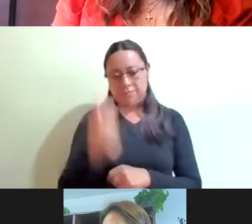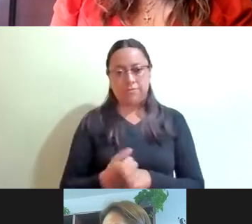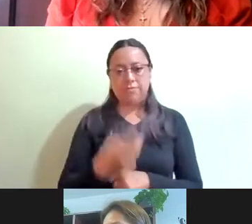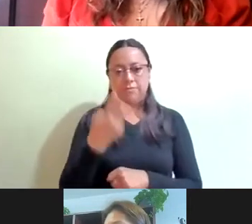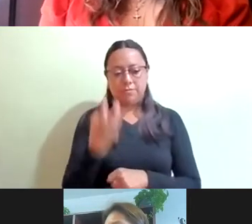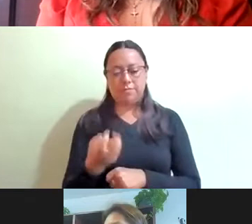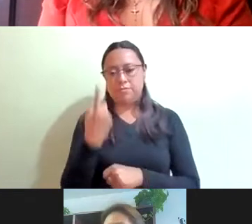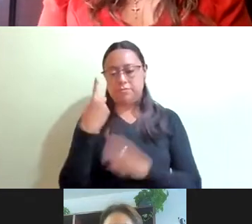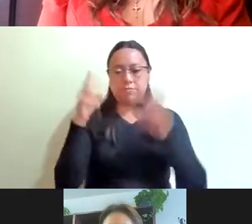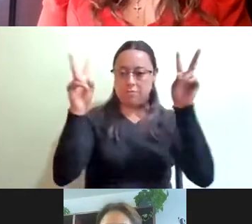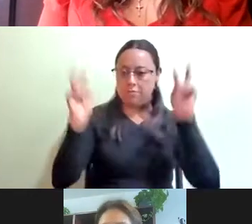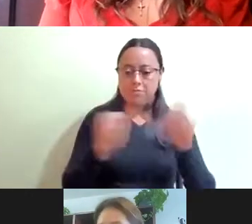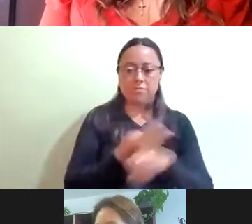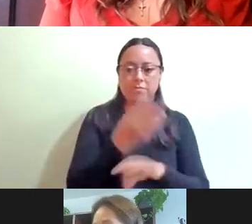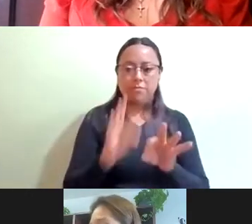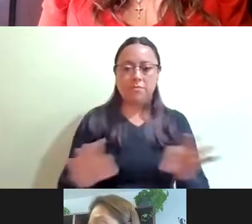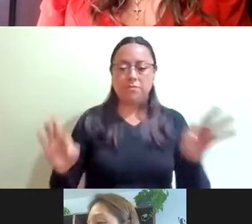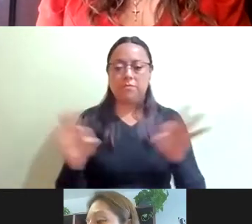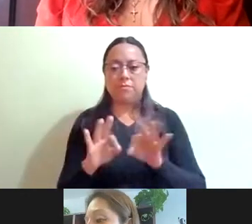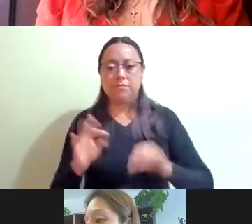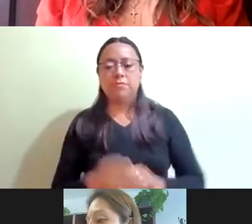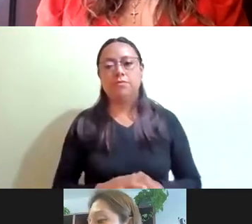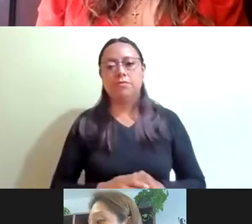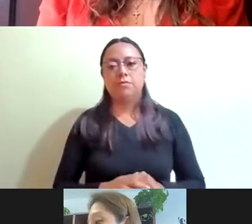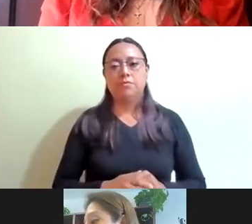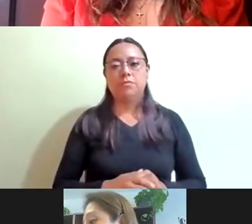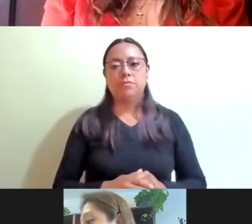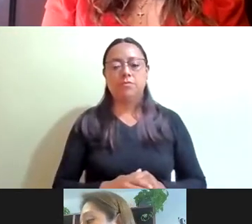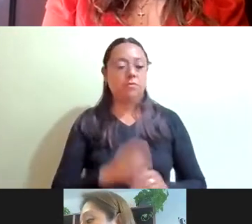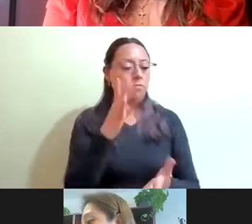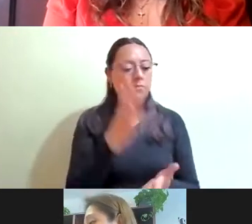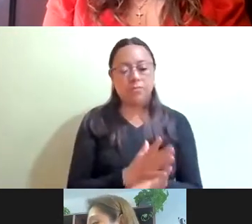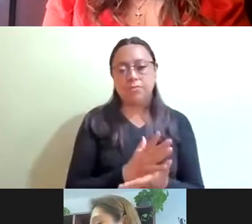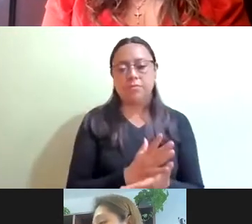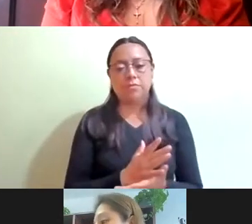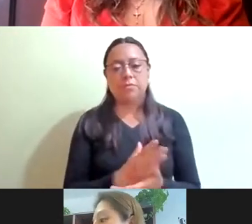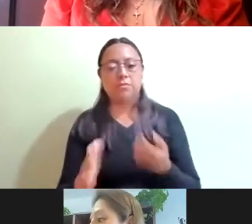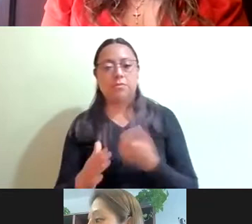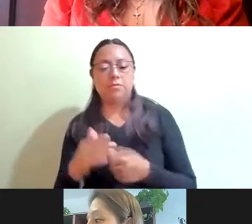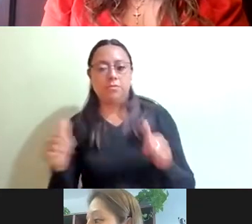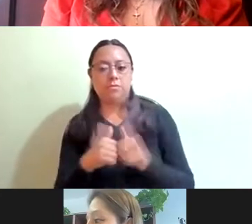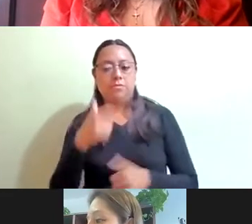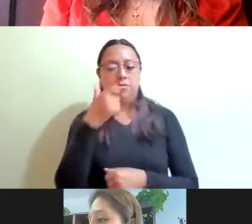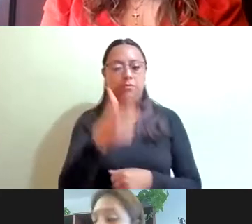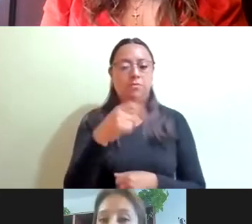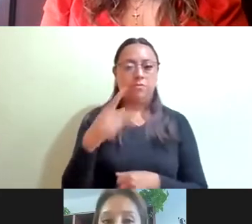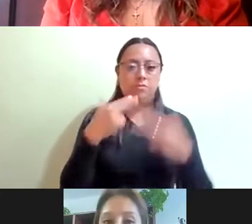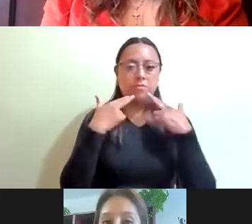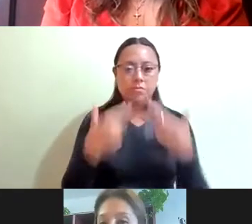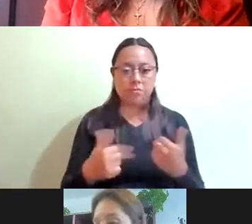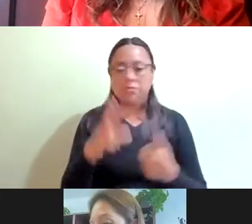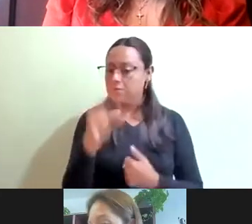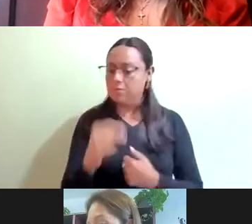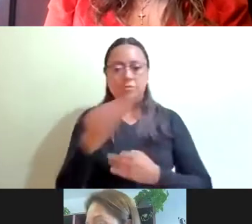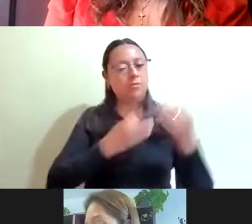transversal, es un tema que no nada más tiene que ver con la Comisión de Presupuesto y Hacienda, sino que tiene que ver con el ejercicio de todo el